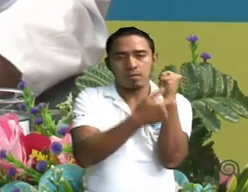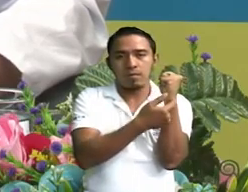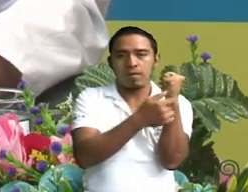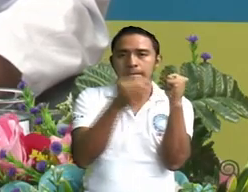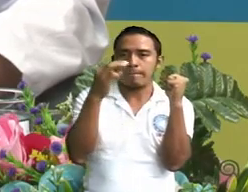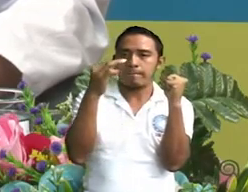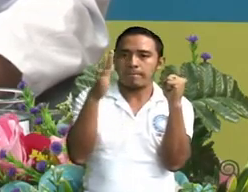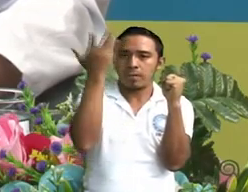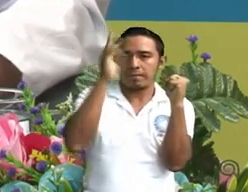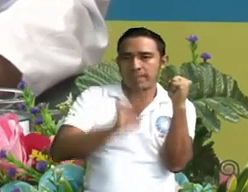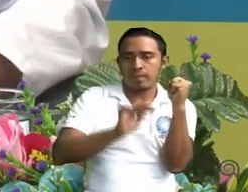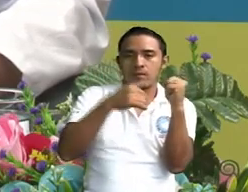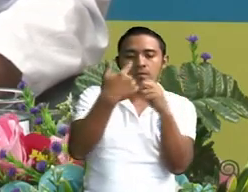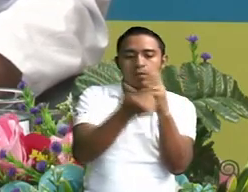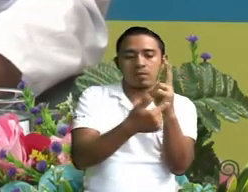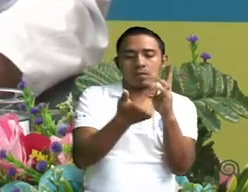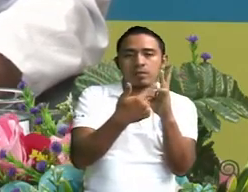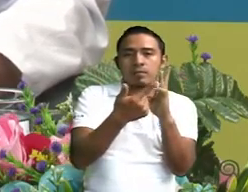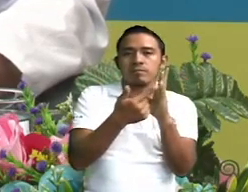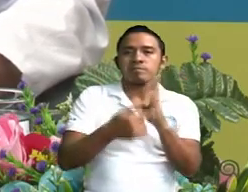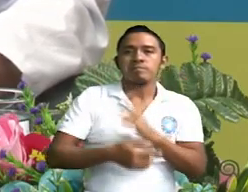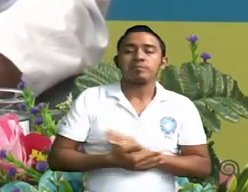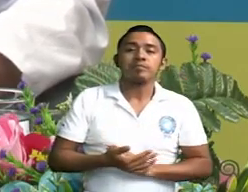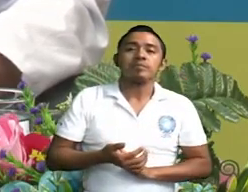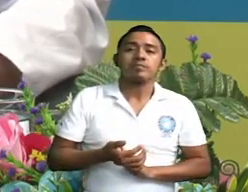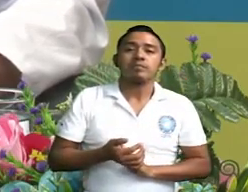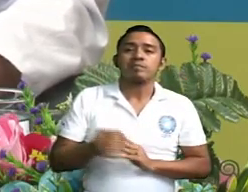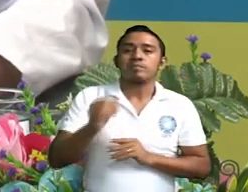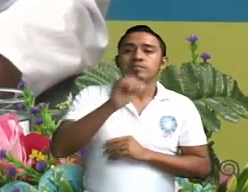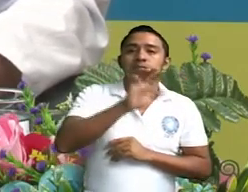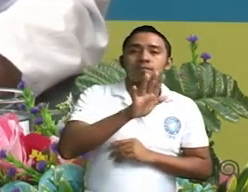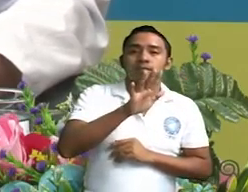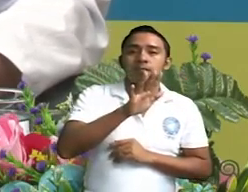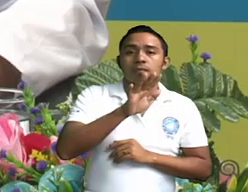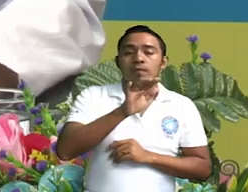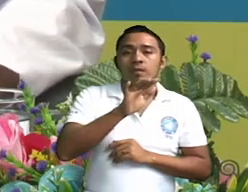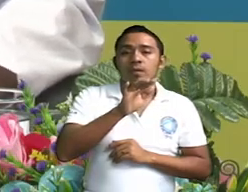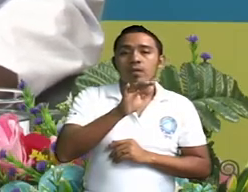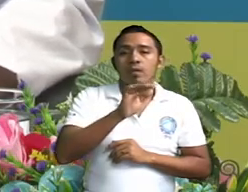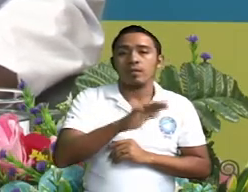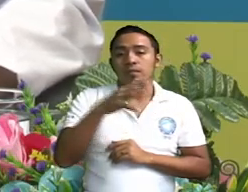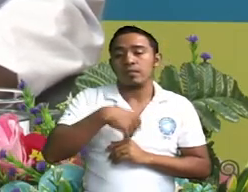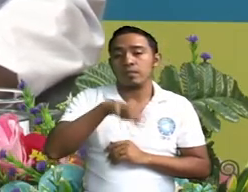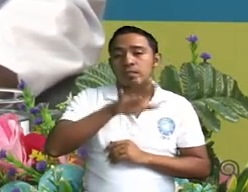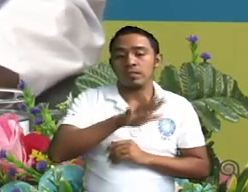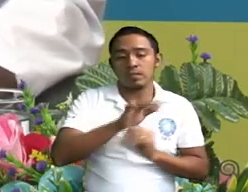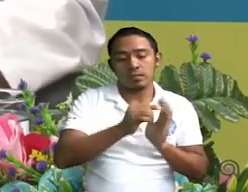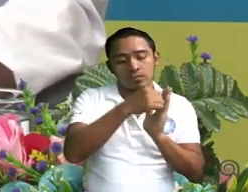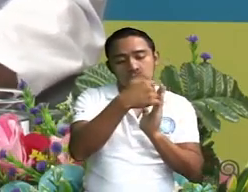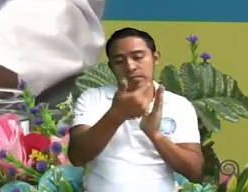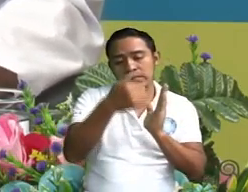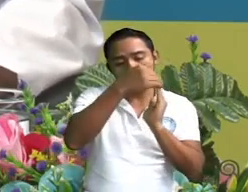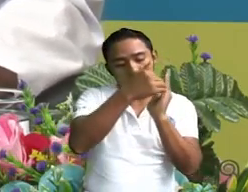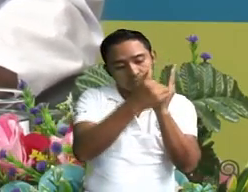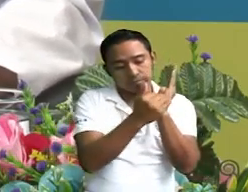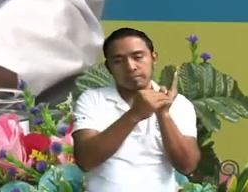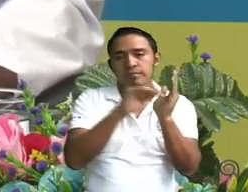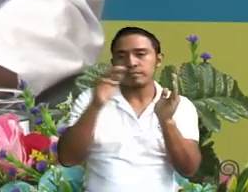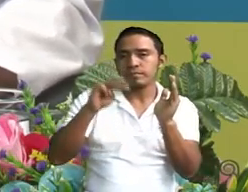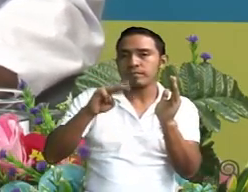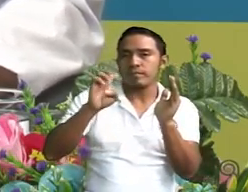menor, y hay literatura que habla hasta 5 hasta 7 centímetros por debajo de lo que es el trocánter menor. Eso sería la